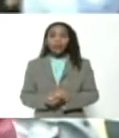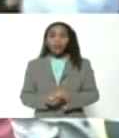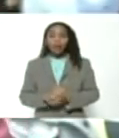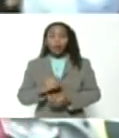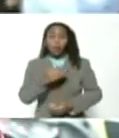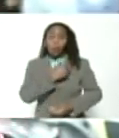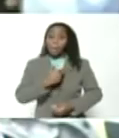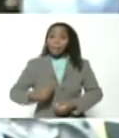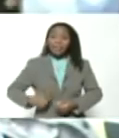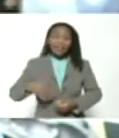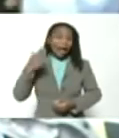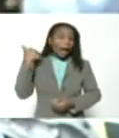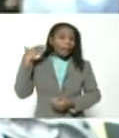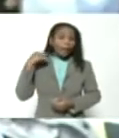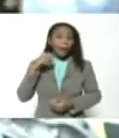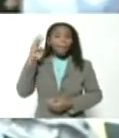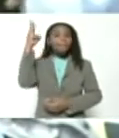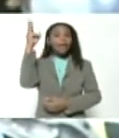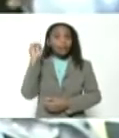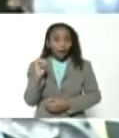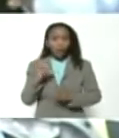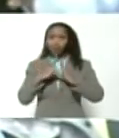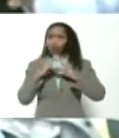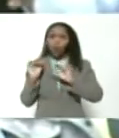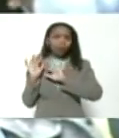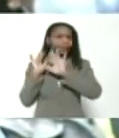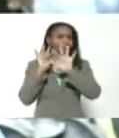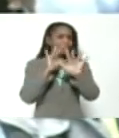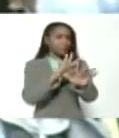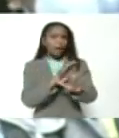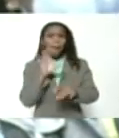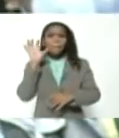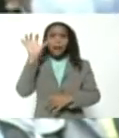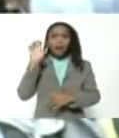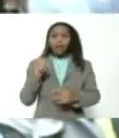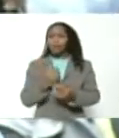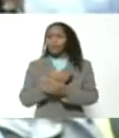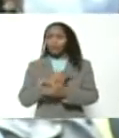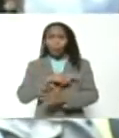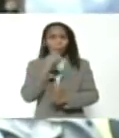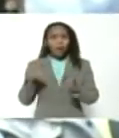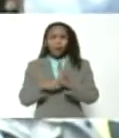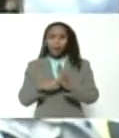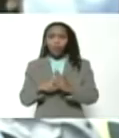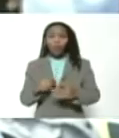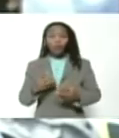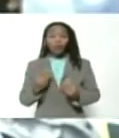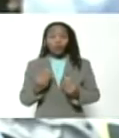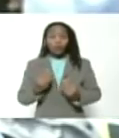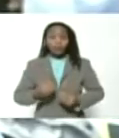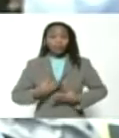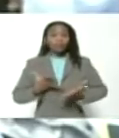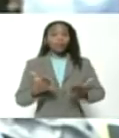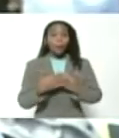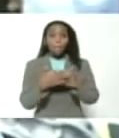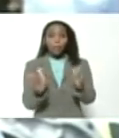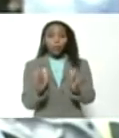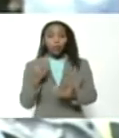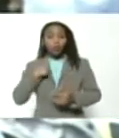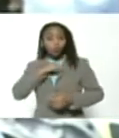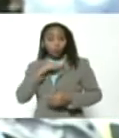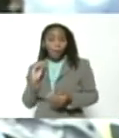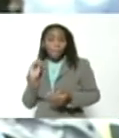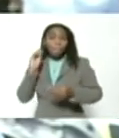fue espetare, bueno, fue en todo el país, fue muy espontáneo, y nosotros nos incorporamos